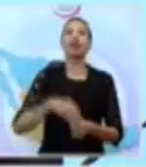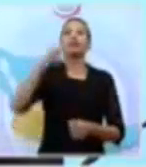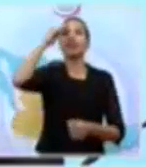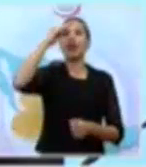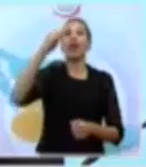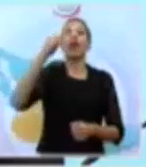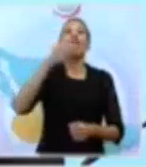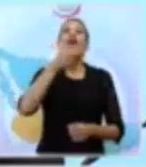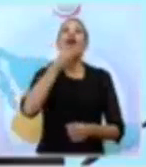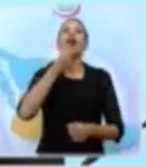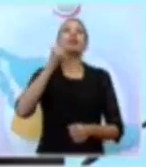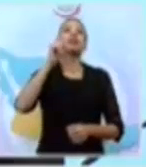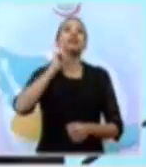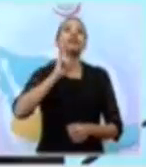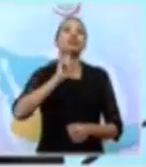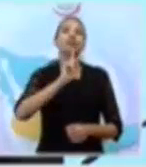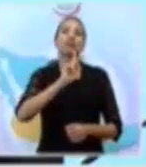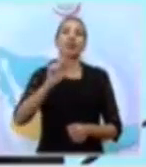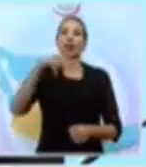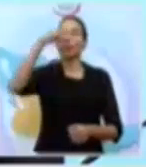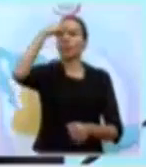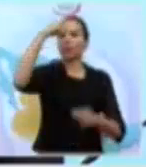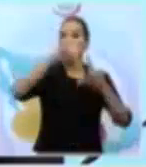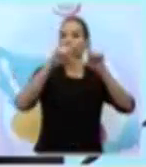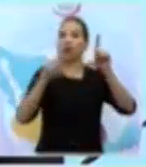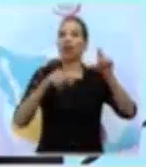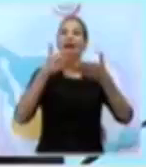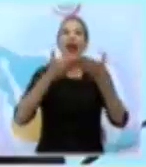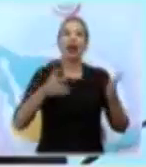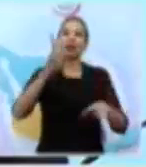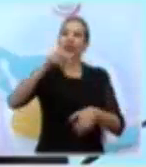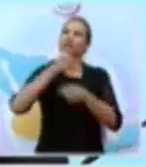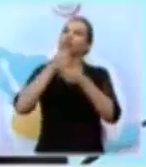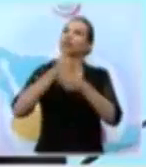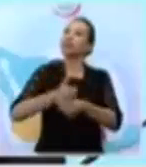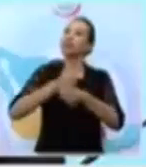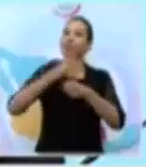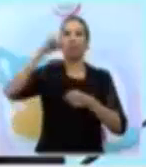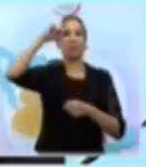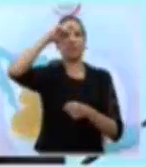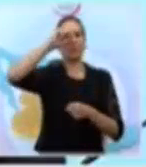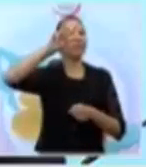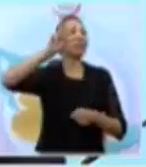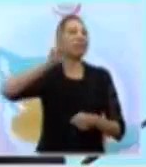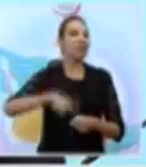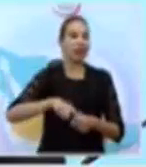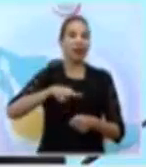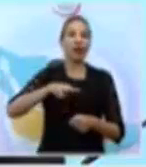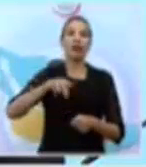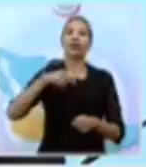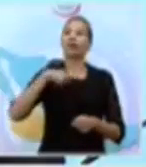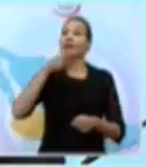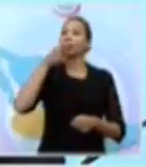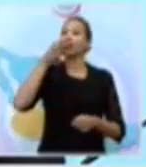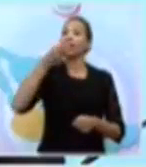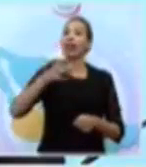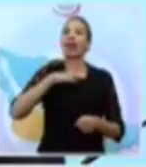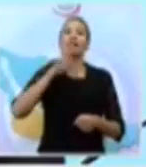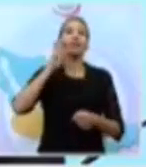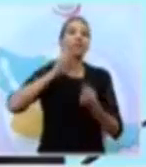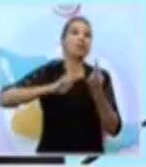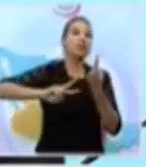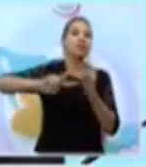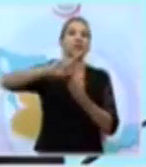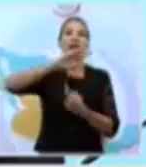Señoras y señores, México vive un momento difícil. Coincido con las visiones